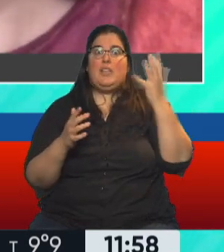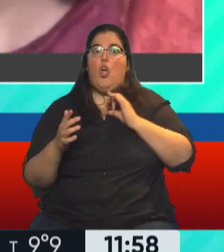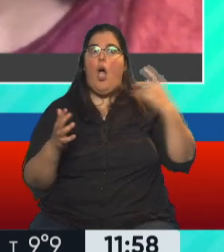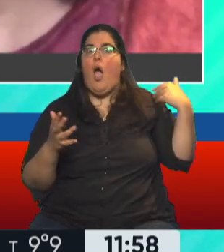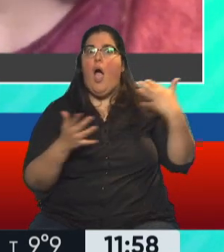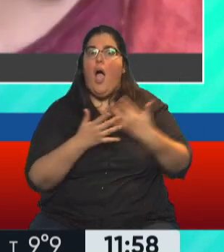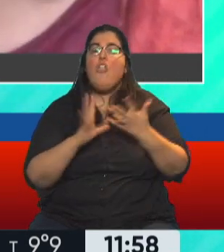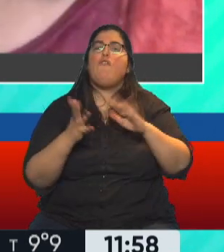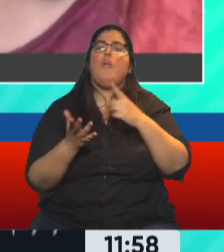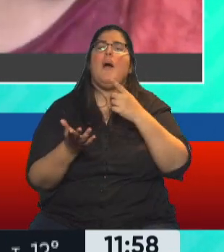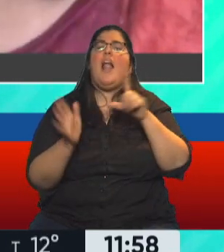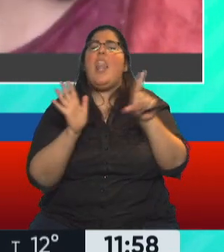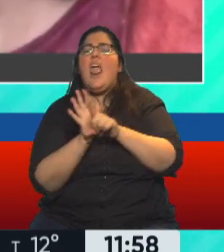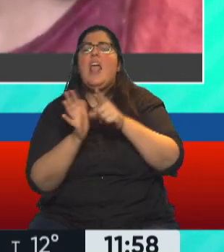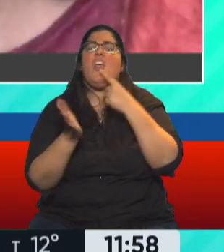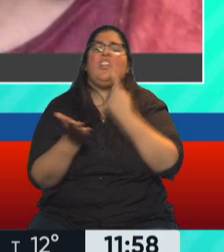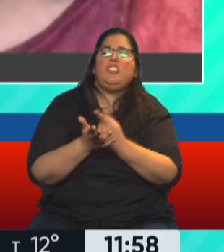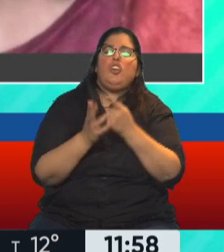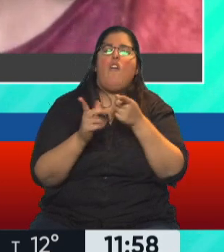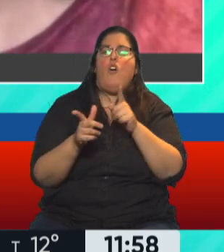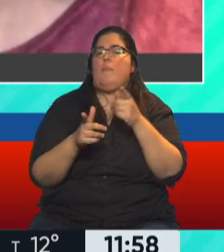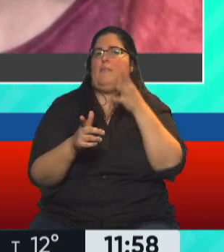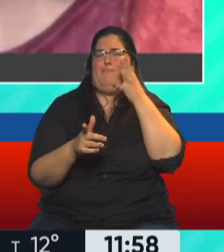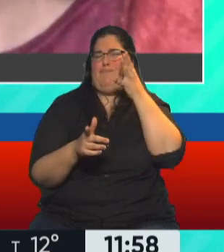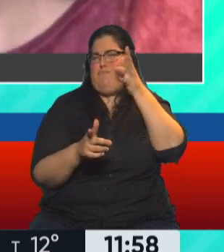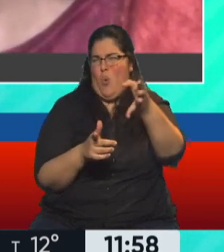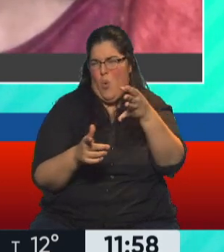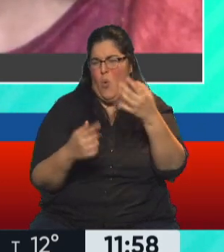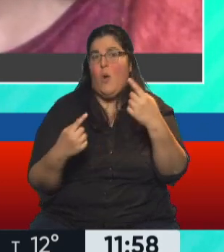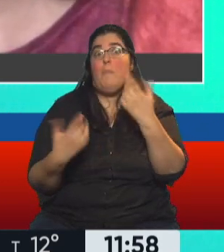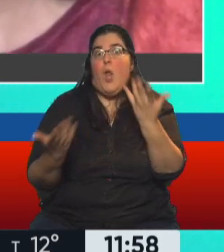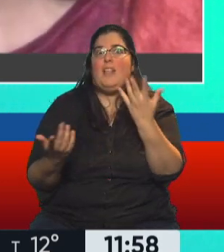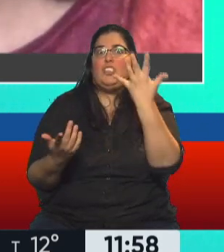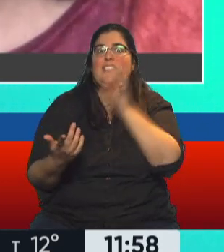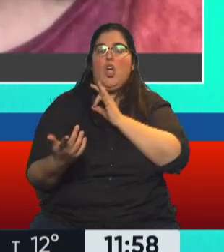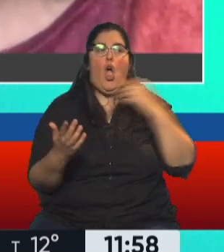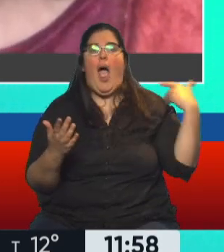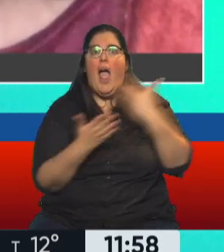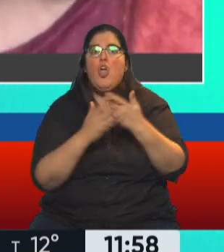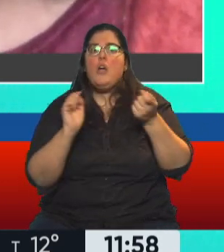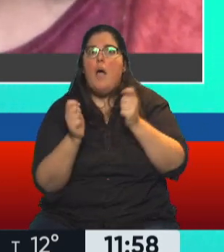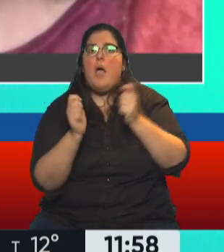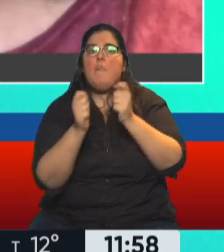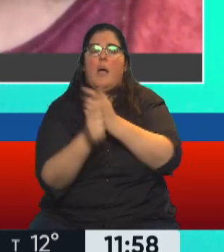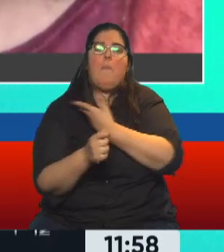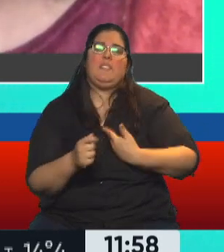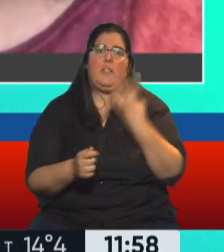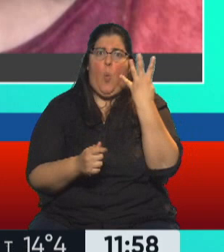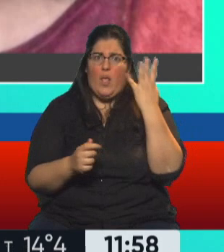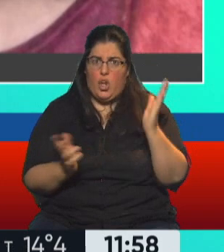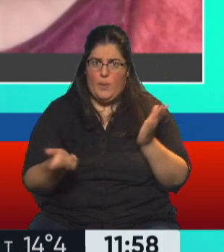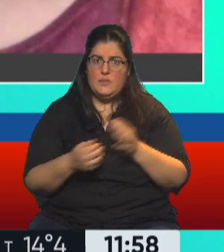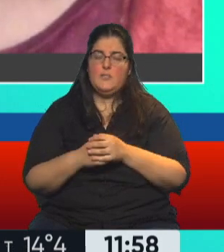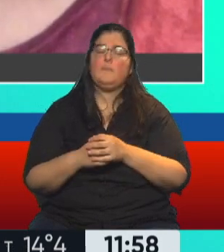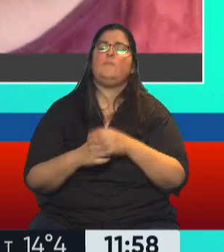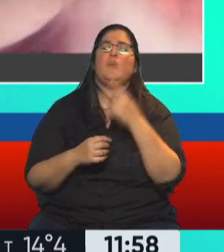tipo de medidas y de leyes. Por eso hemos tenido 4 presidentes en 5 años, ¿no? Cecilia, una última pregunta